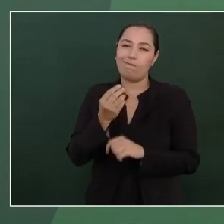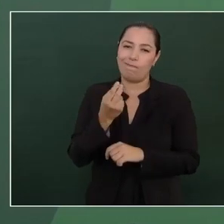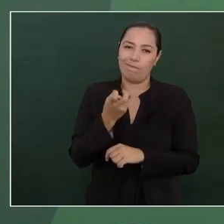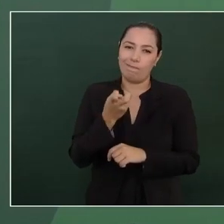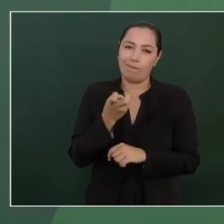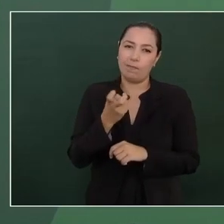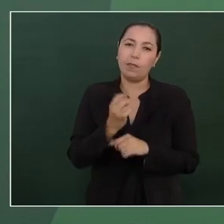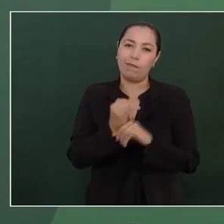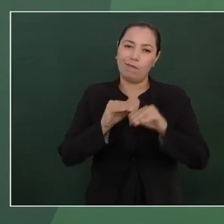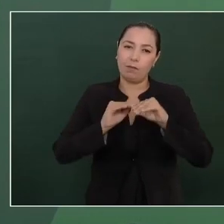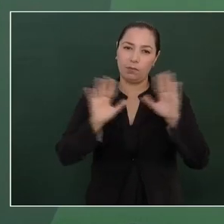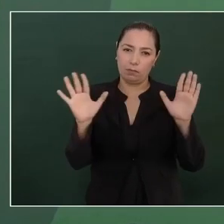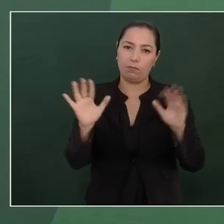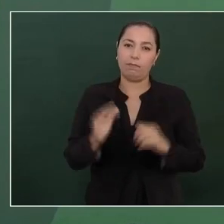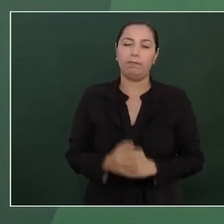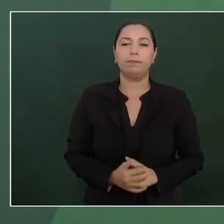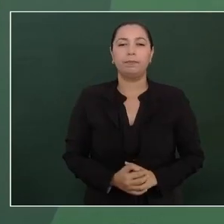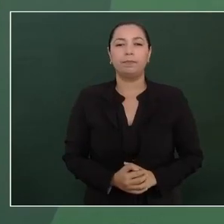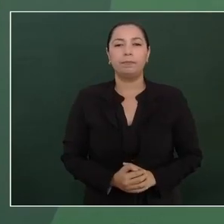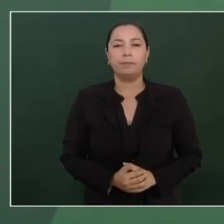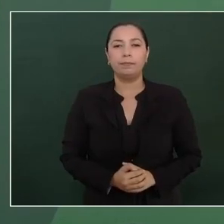información.